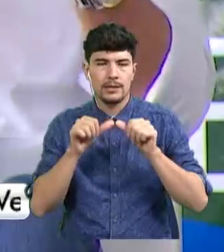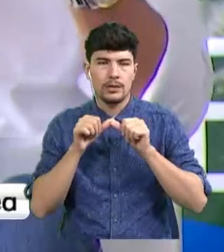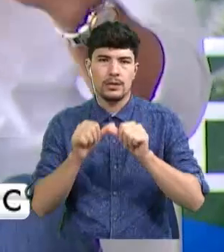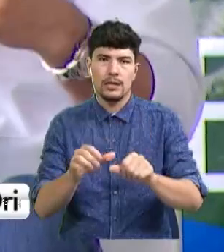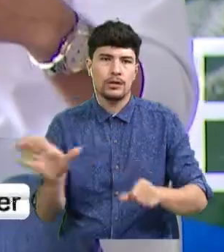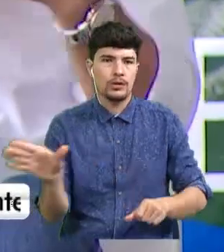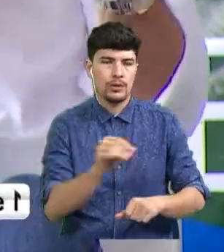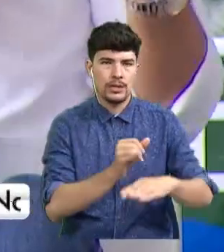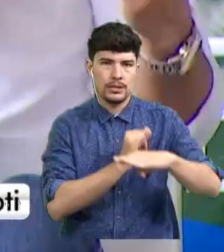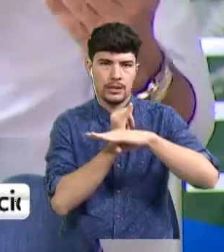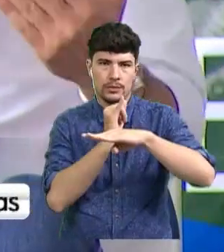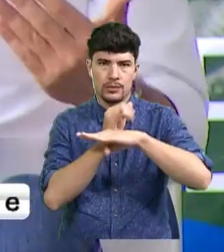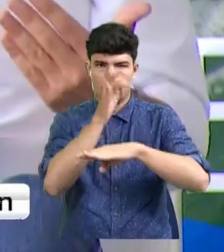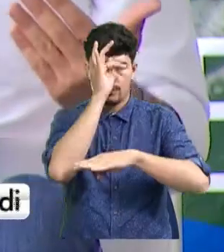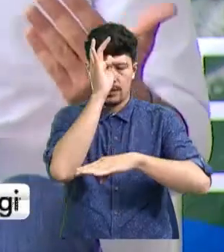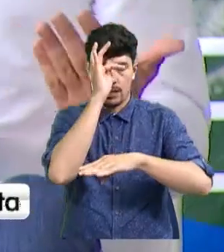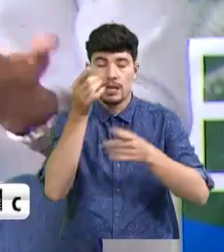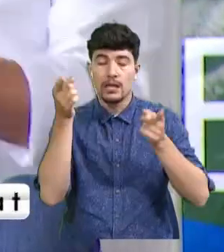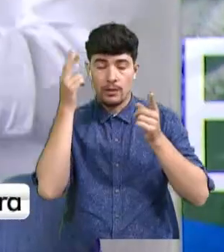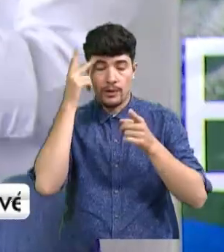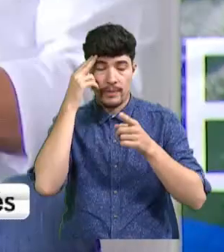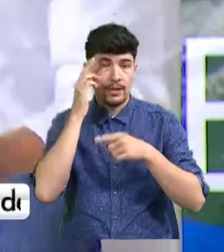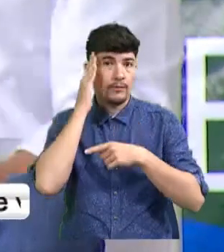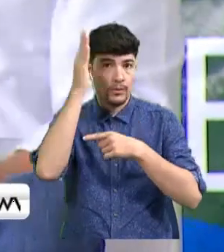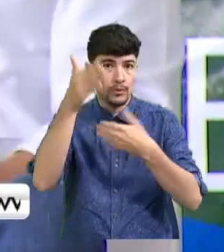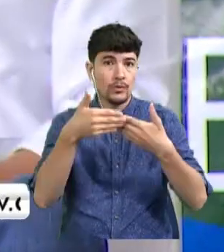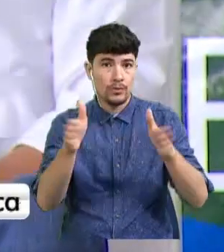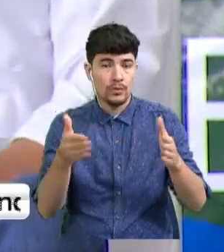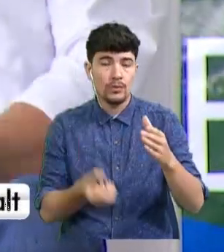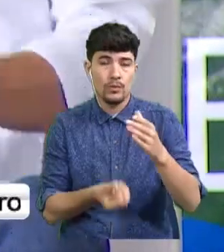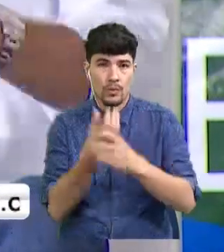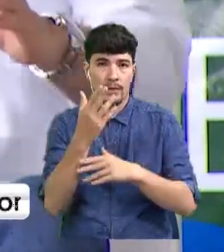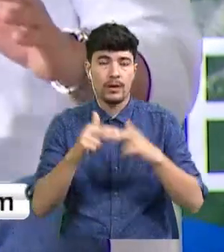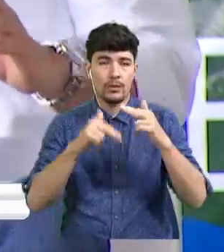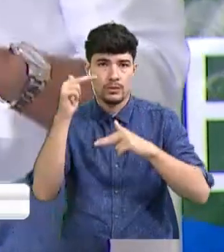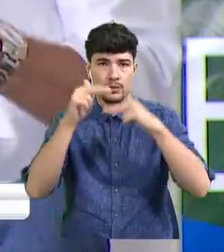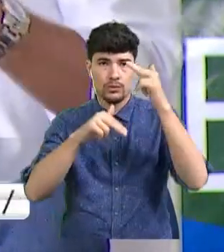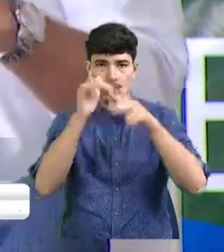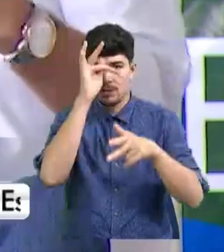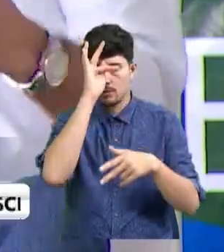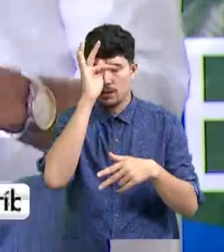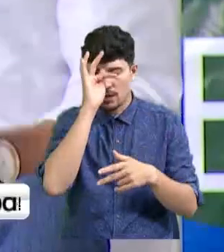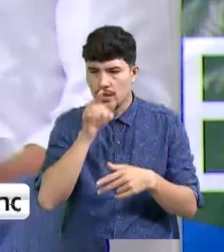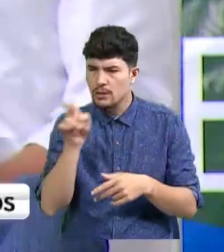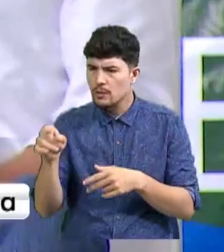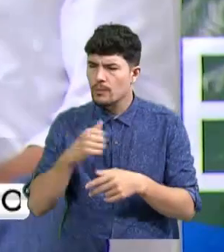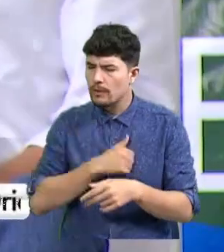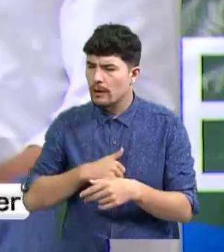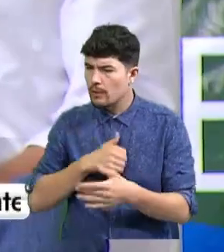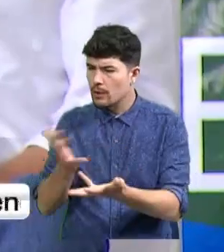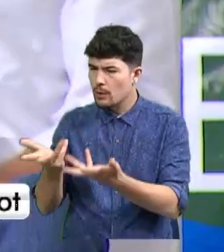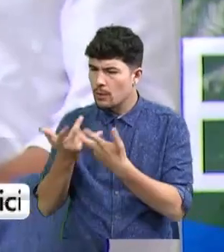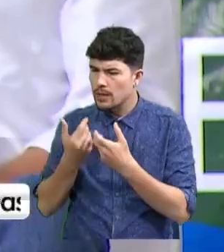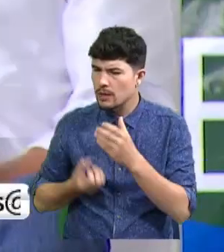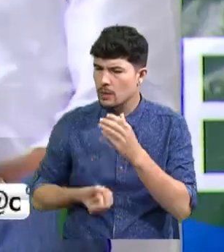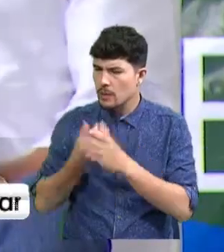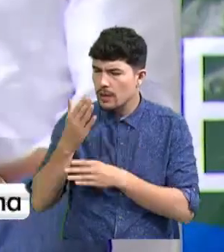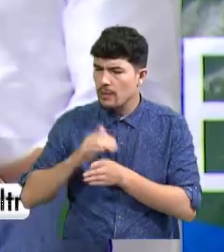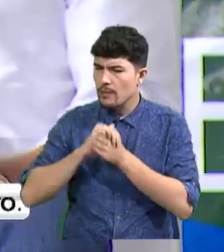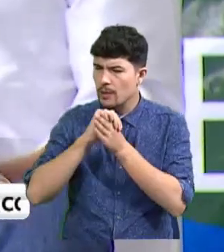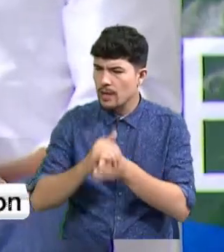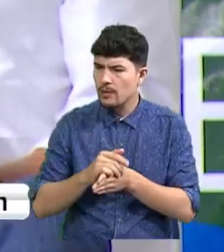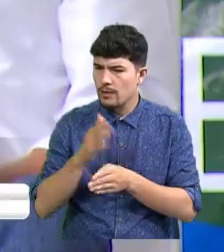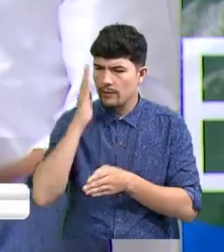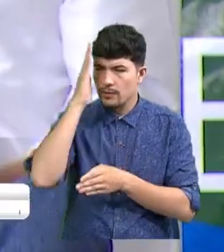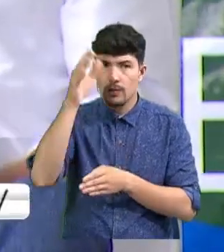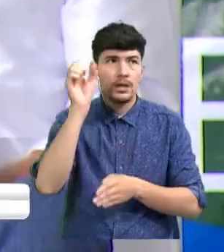obviamente la apertura de nuevas entidades prestadoras. Pero usted, doctor Luis Alejandro, cuéntenos ese trabajo, ¿cuáles son los nuevos modelos que tenemos en adelante? Bueno,